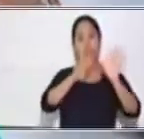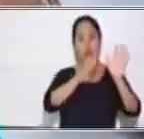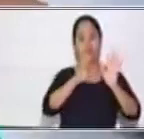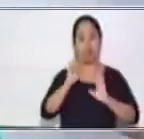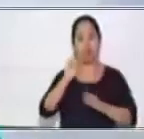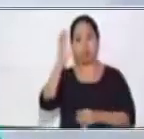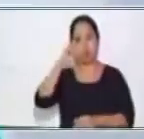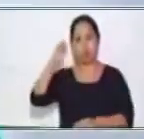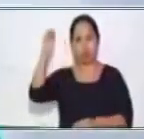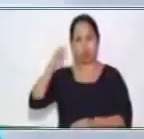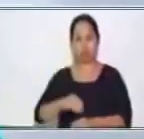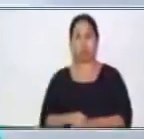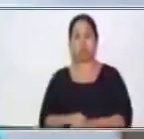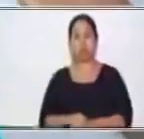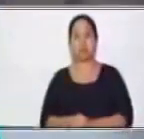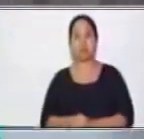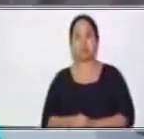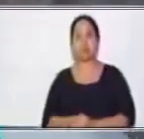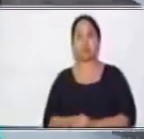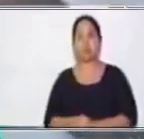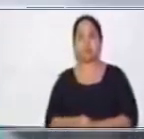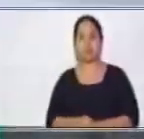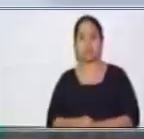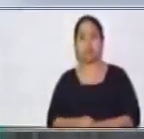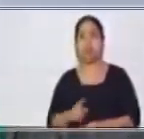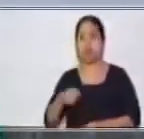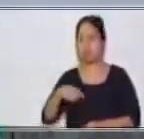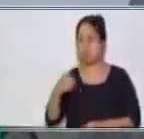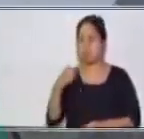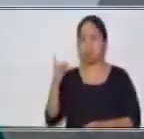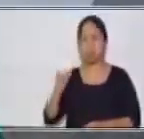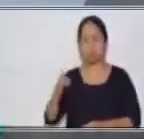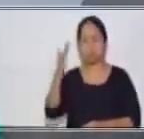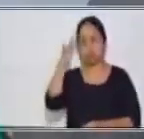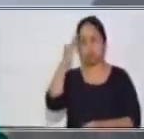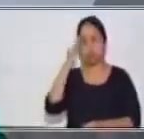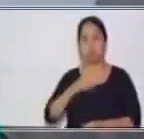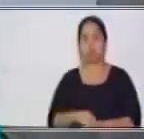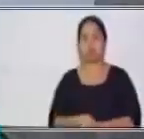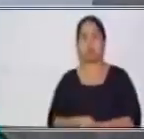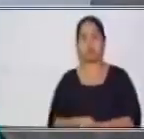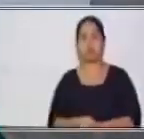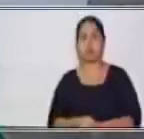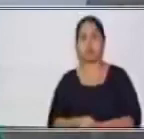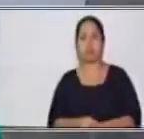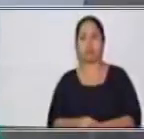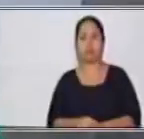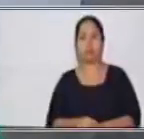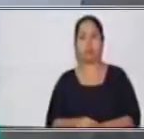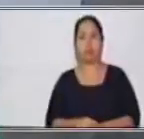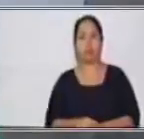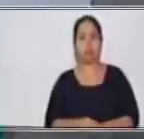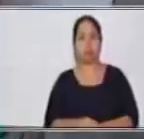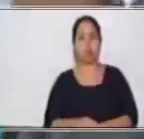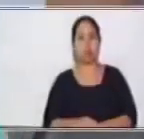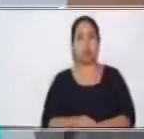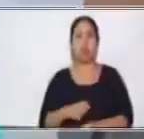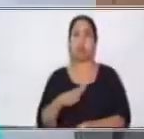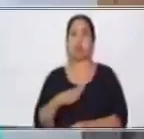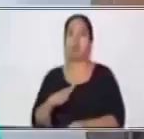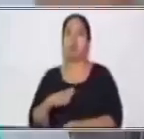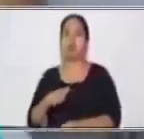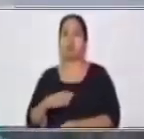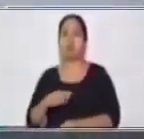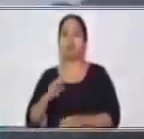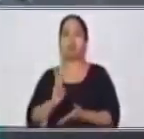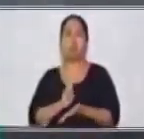bien, nosotros ya sabemos esto. También sabemos que tenemos un valor aquí de x que